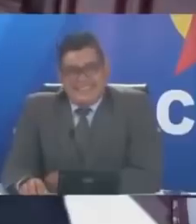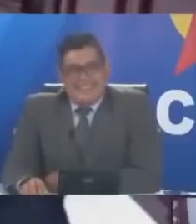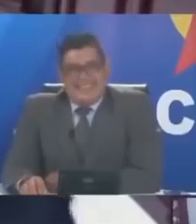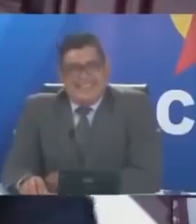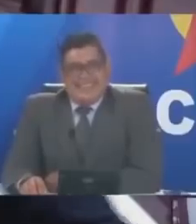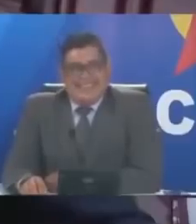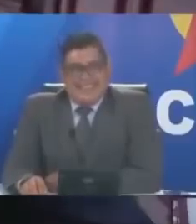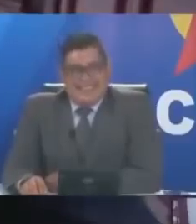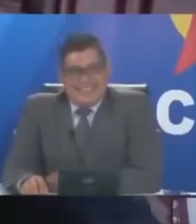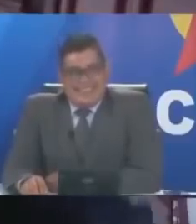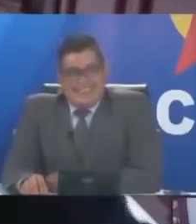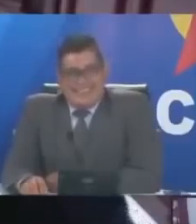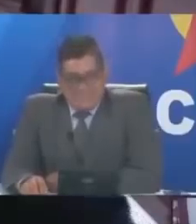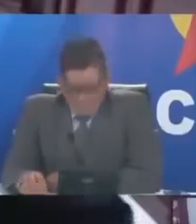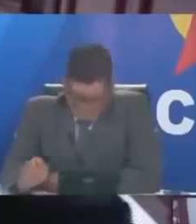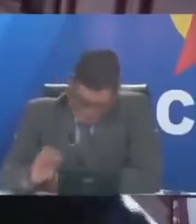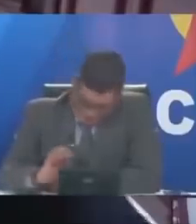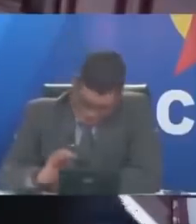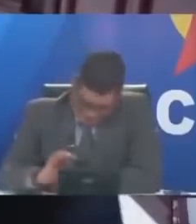14